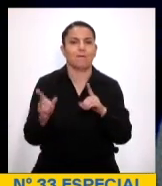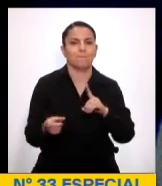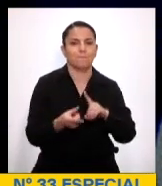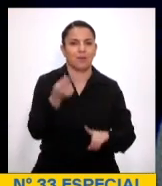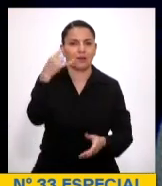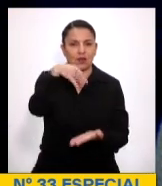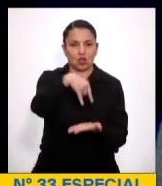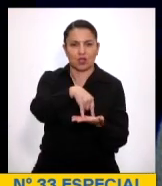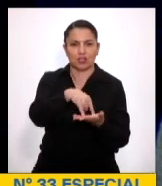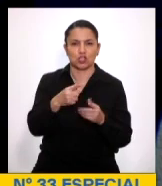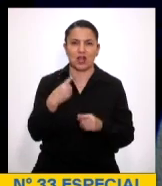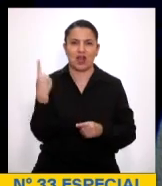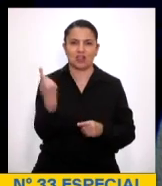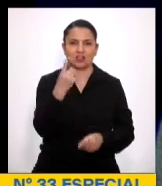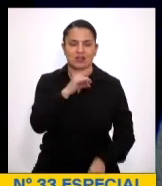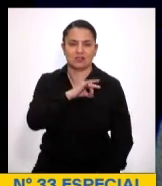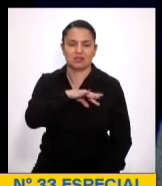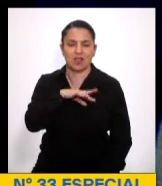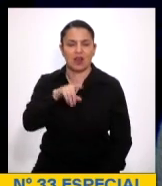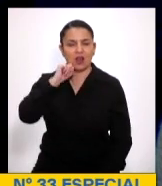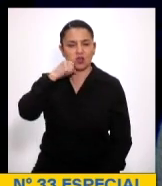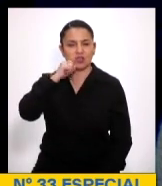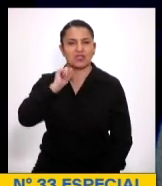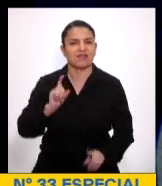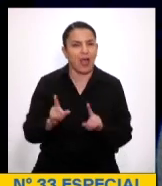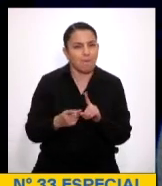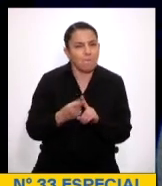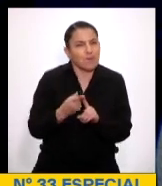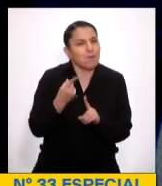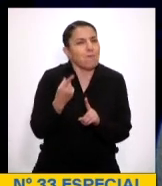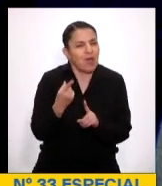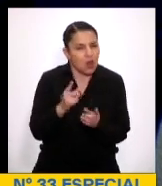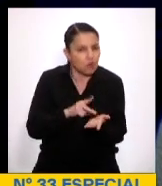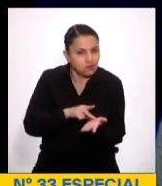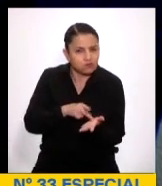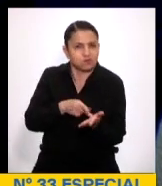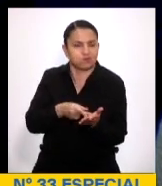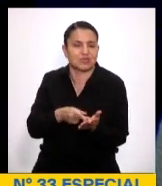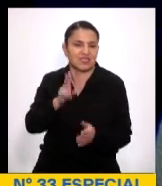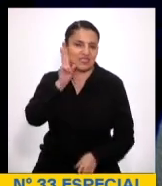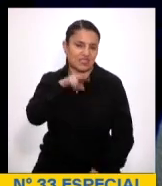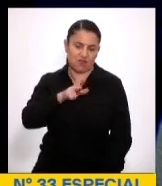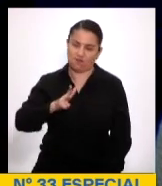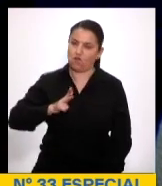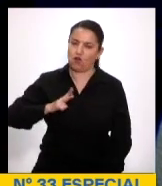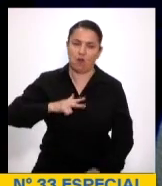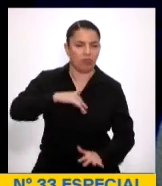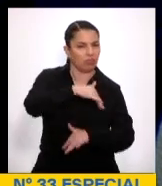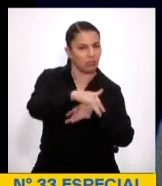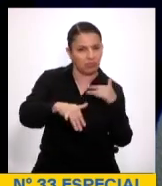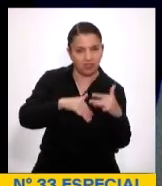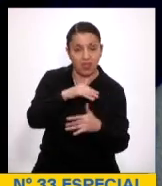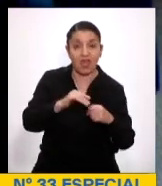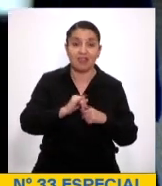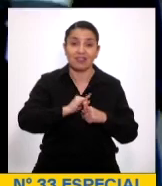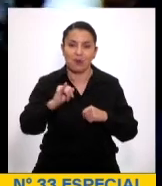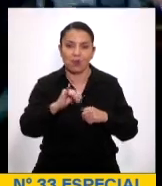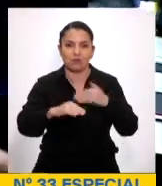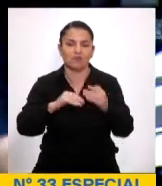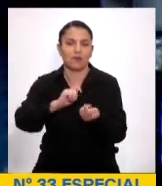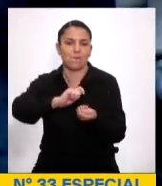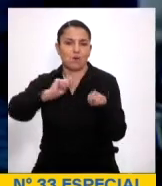nacional de chile o más bien lo que sería un primer antecedente algo informal y caótico y que sería posteriormente